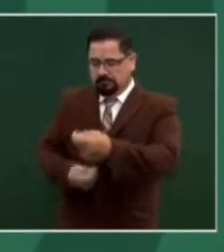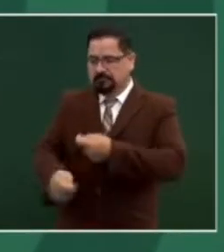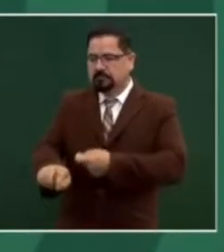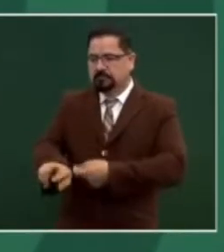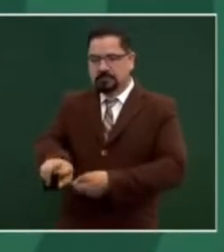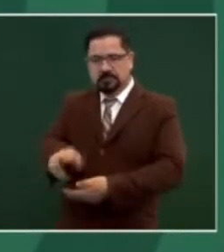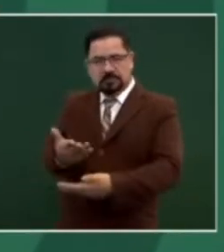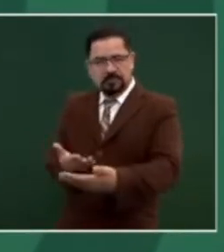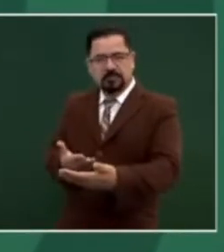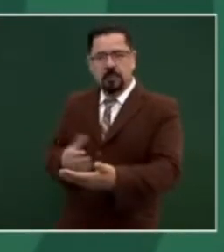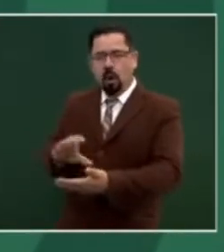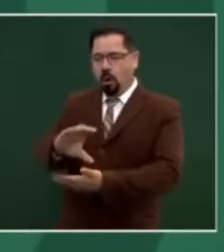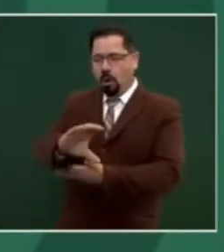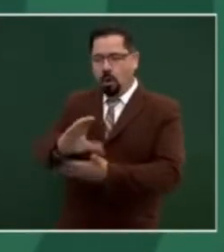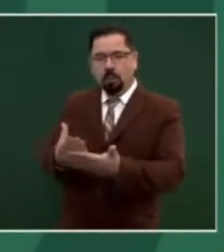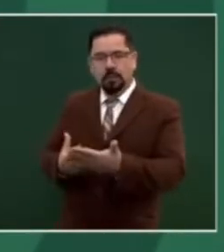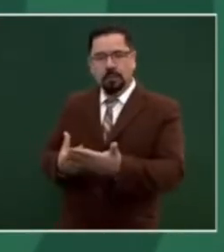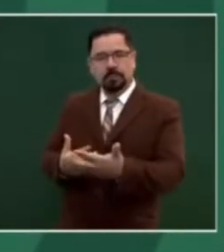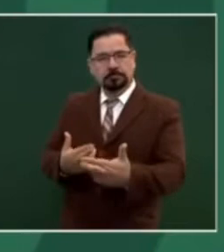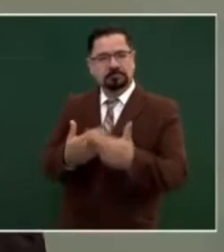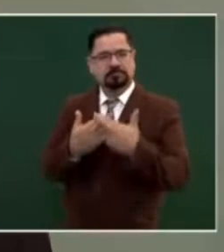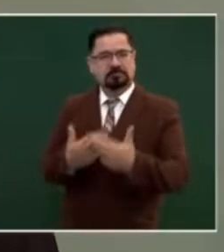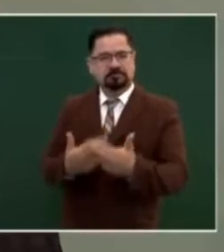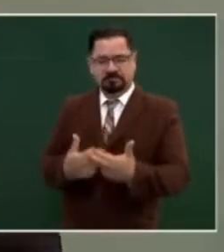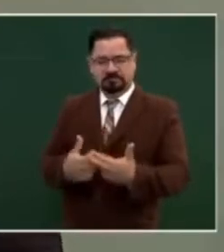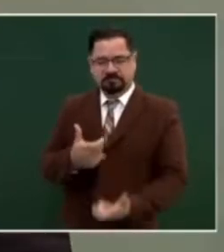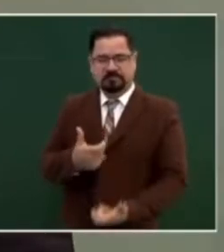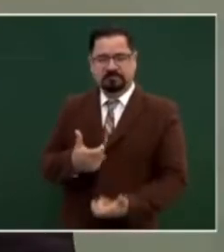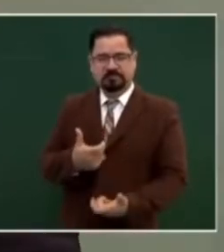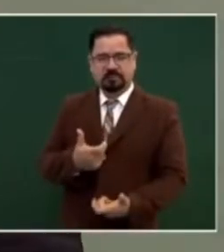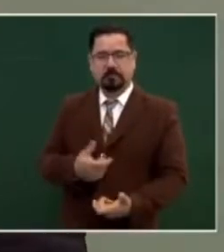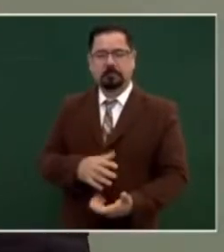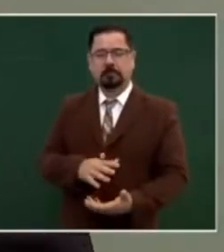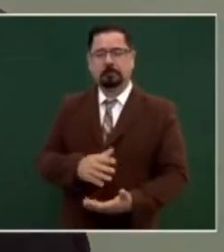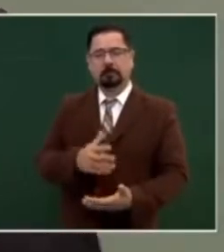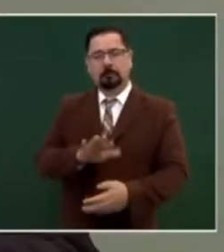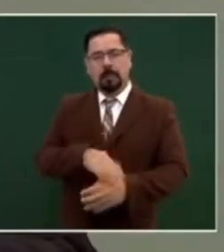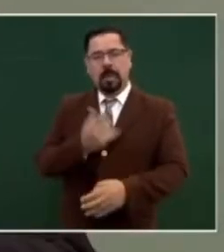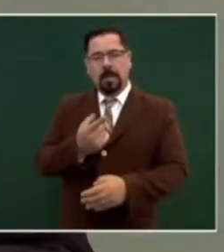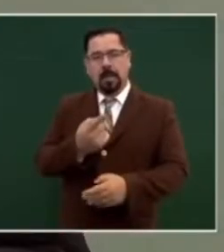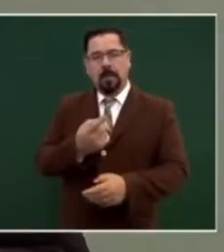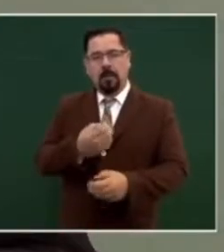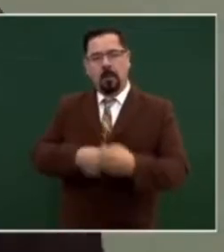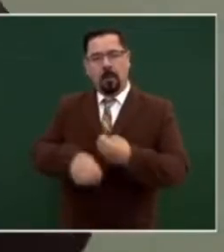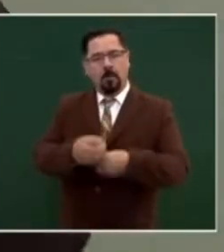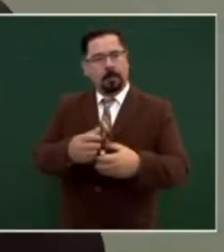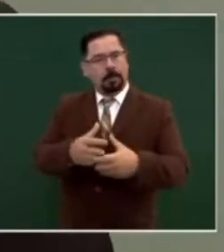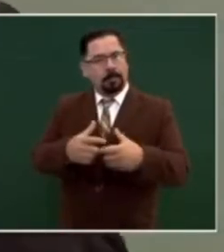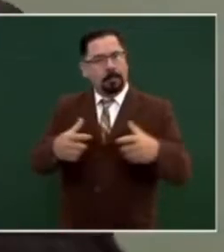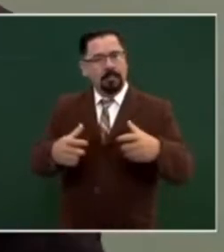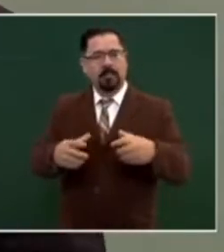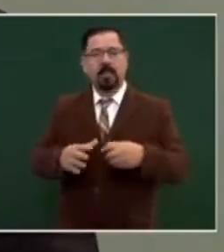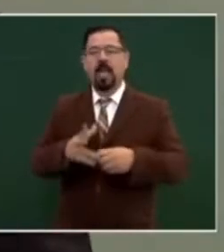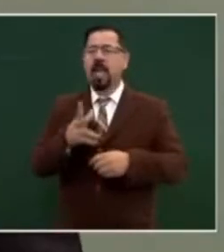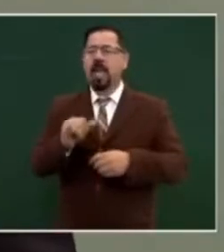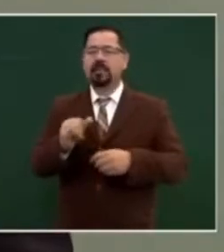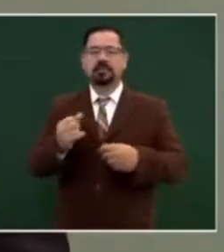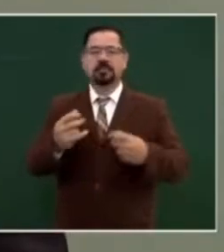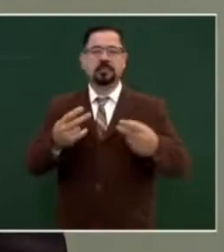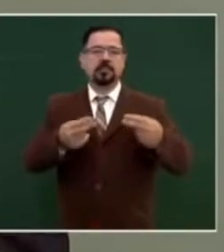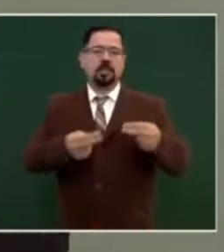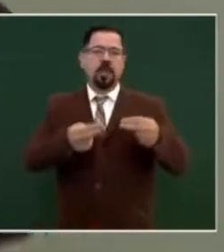contratos jugosos de obras y así hay medios de comunicación